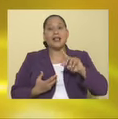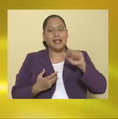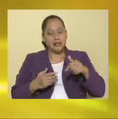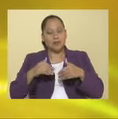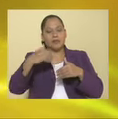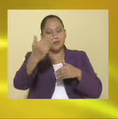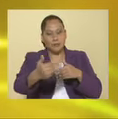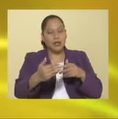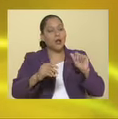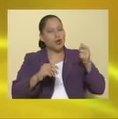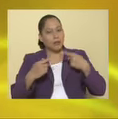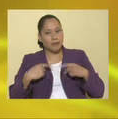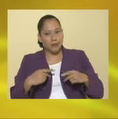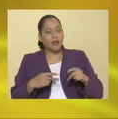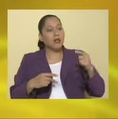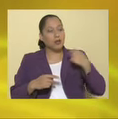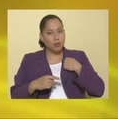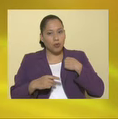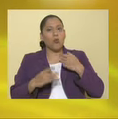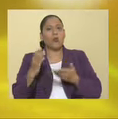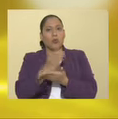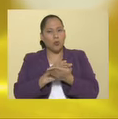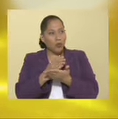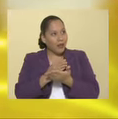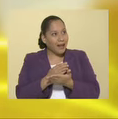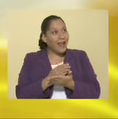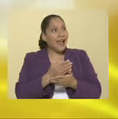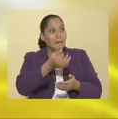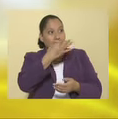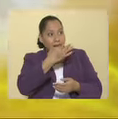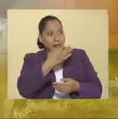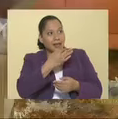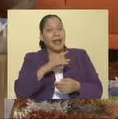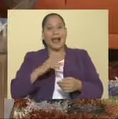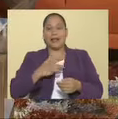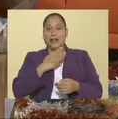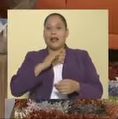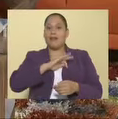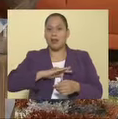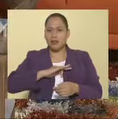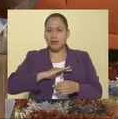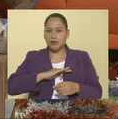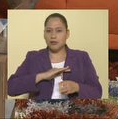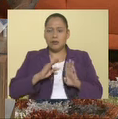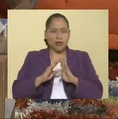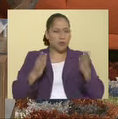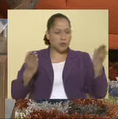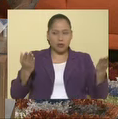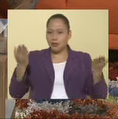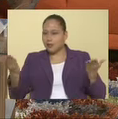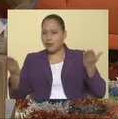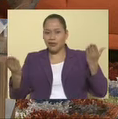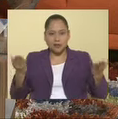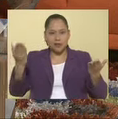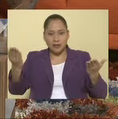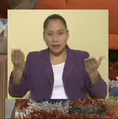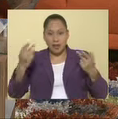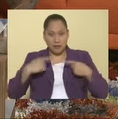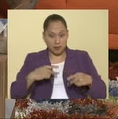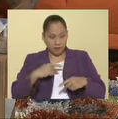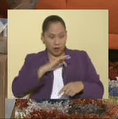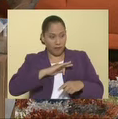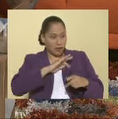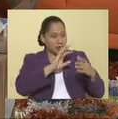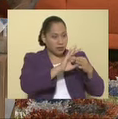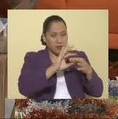momento le dice otra persona, yo tengo la cura, entonces vuelve a poner feliz. Entonces, ¿qué es esto? un ser totalmente dependiente de